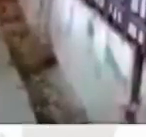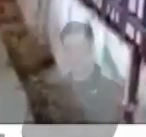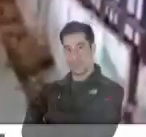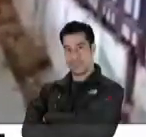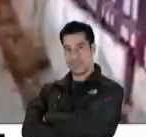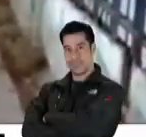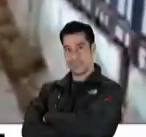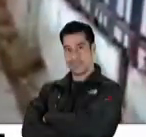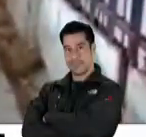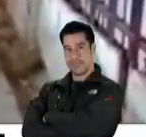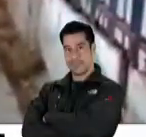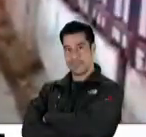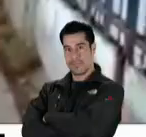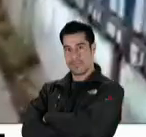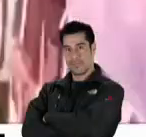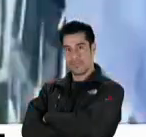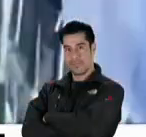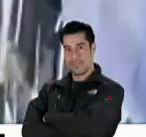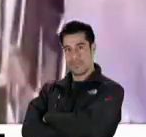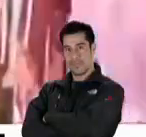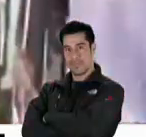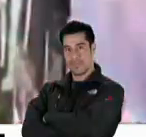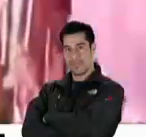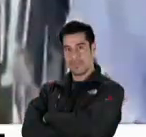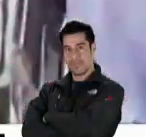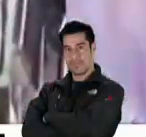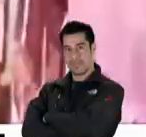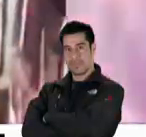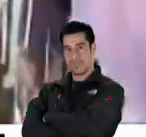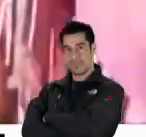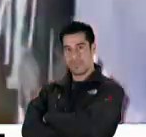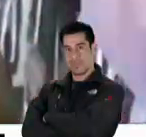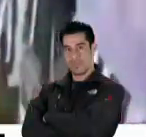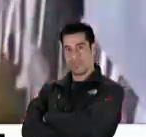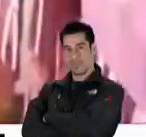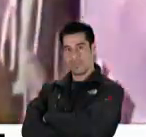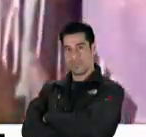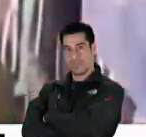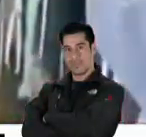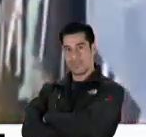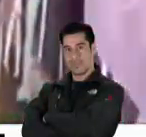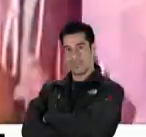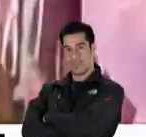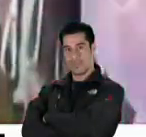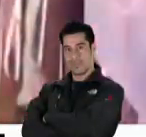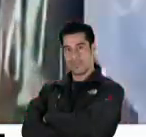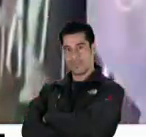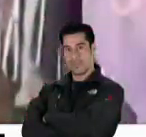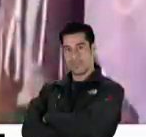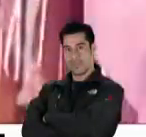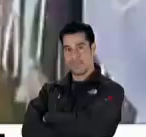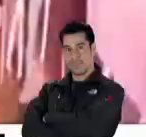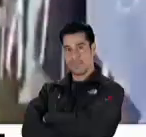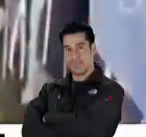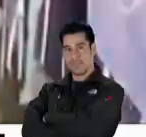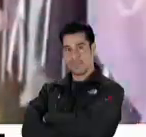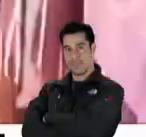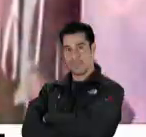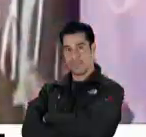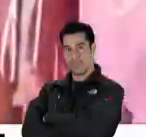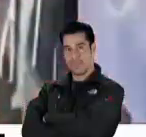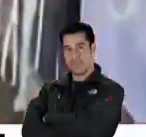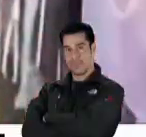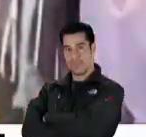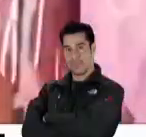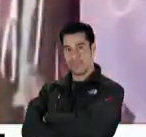información policial que en rigor partieron en Puente Alto, en la comuna de Puente Alto, en el pasaje Catemu, al llegar a